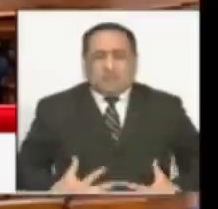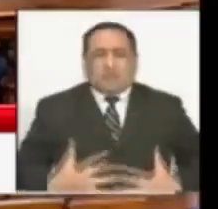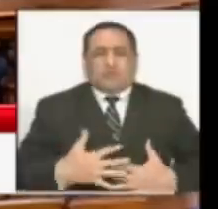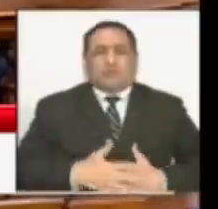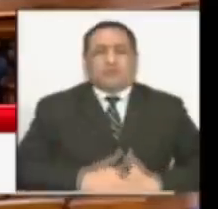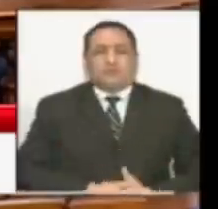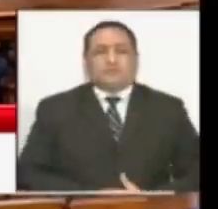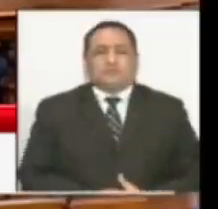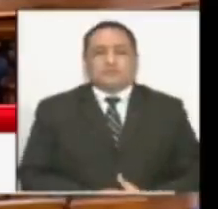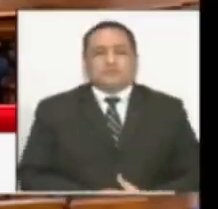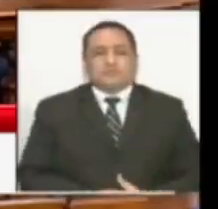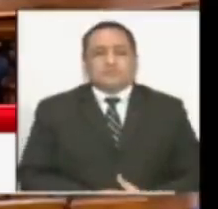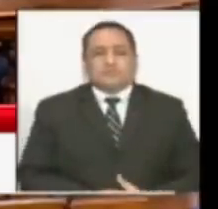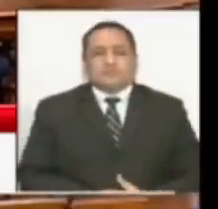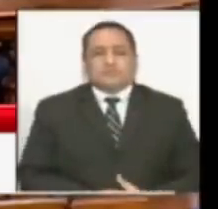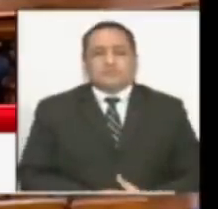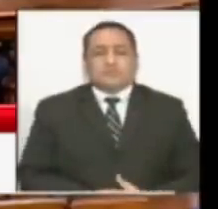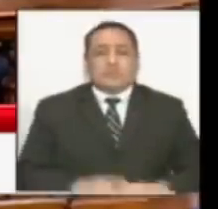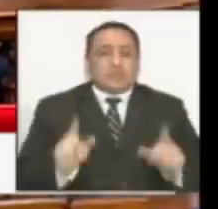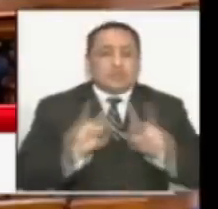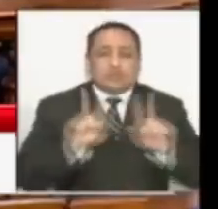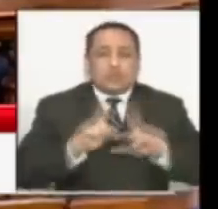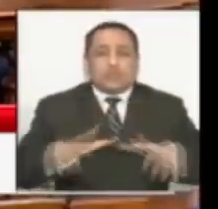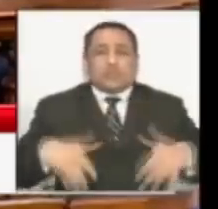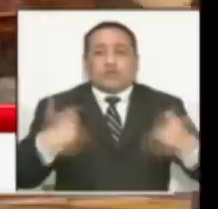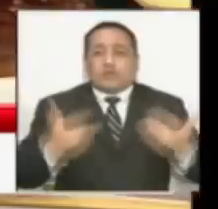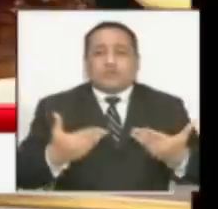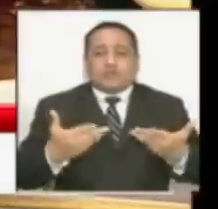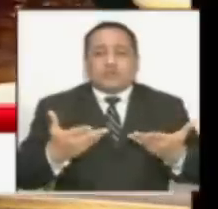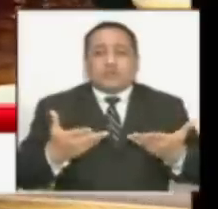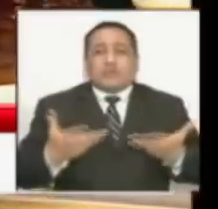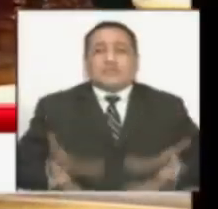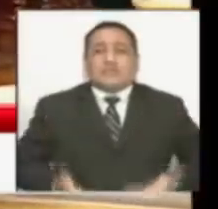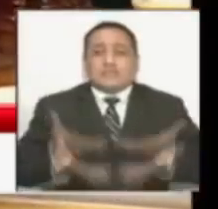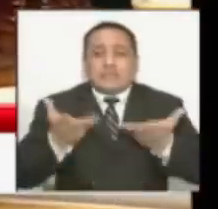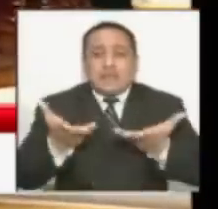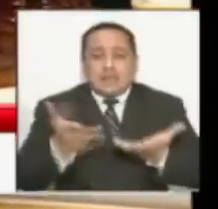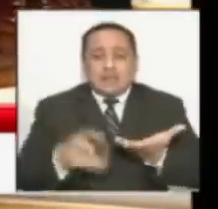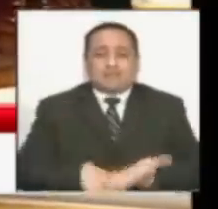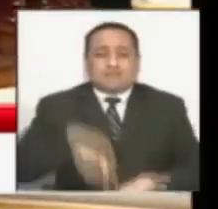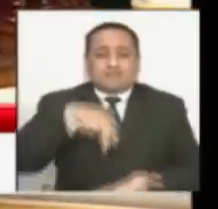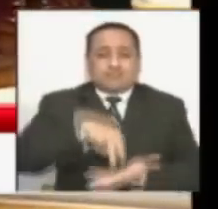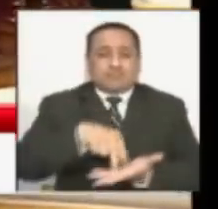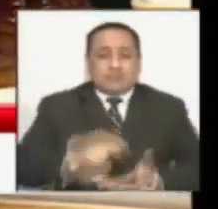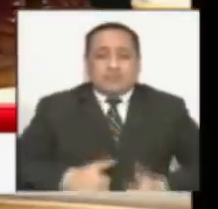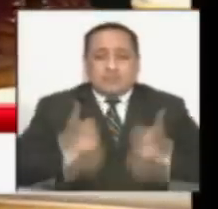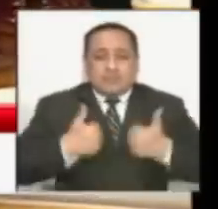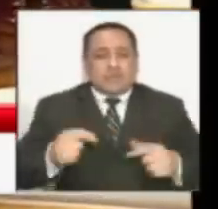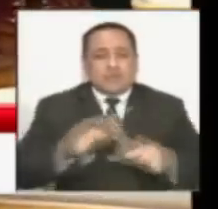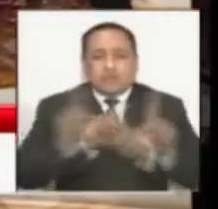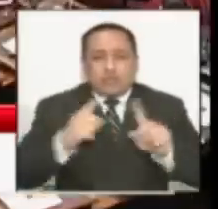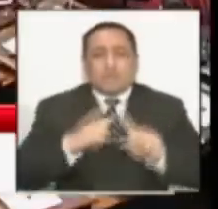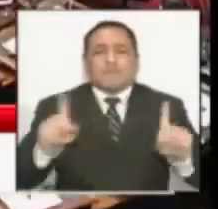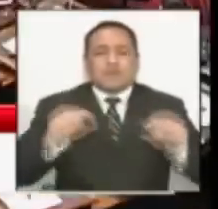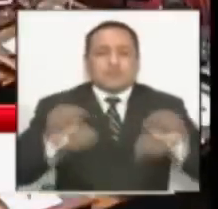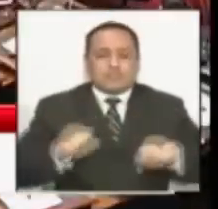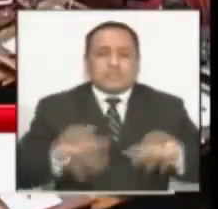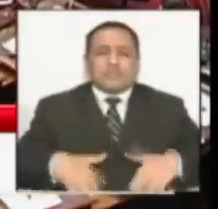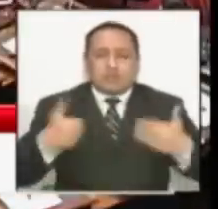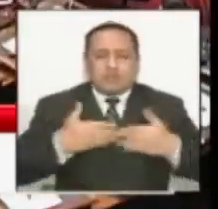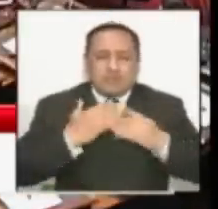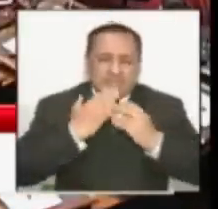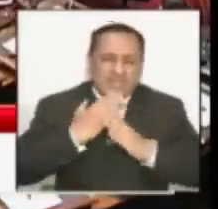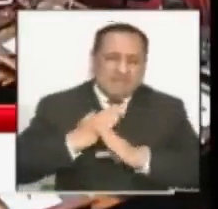recibió. No podemos devolver la vida a estos jóvenes, pero sí podemos